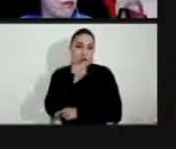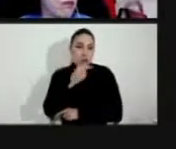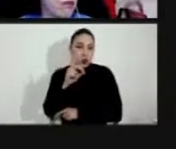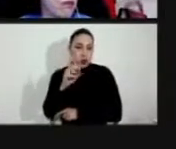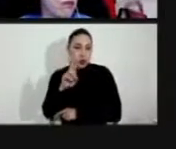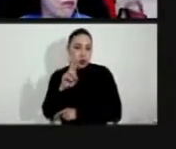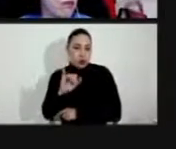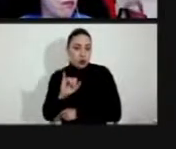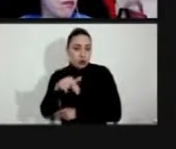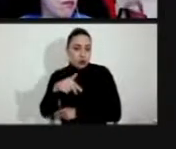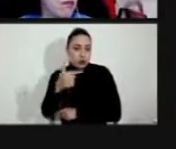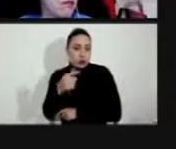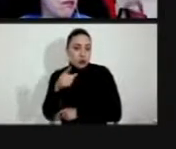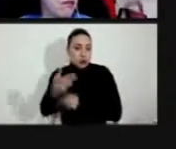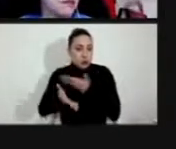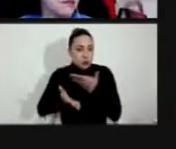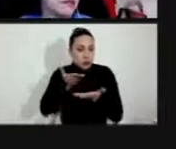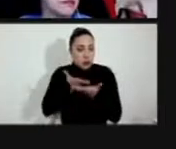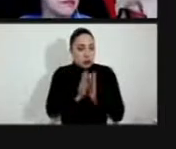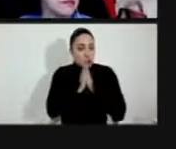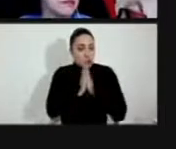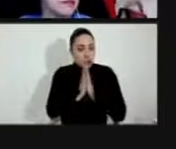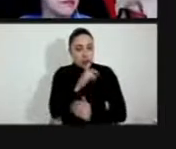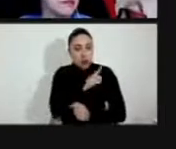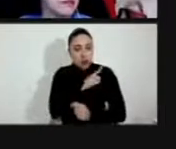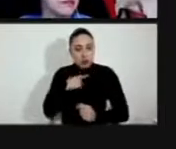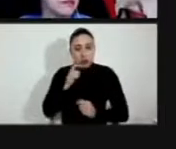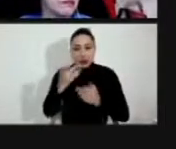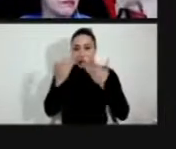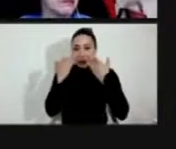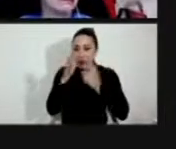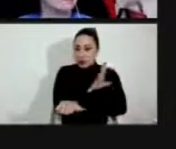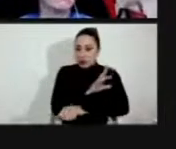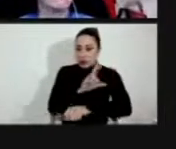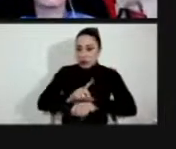diera transparencia al exceso de mortalidad.